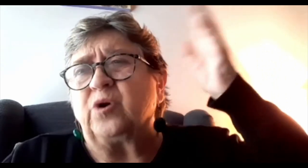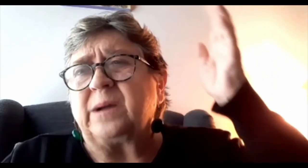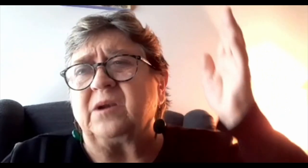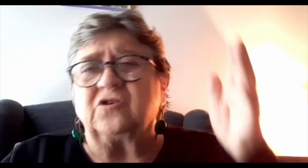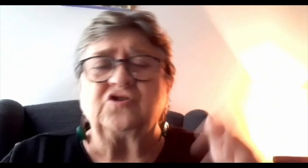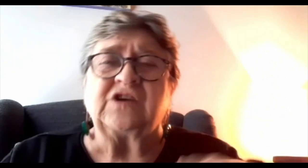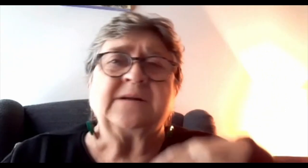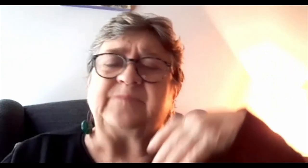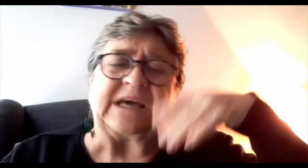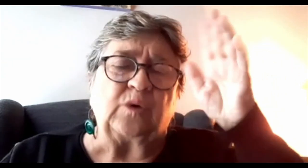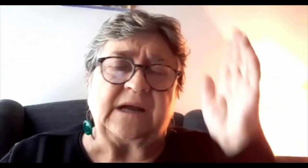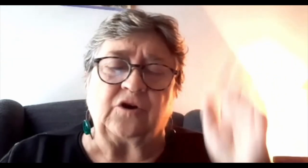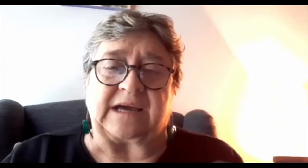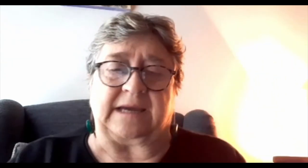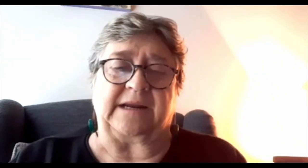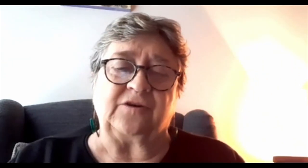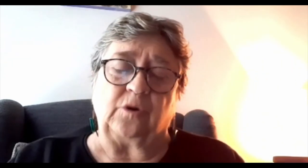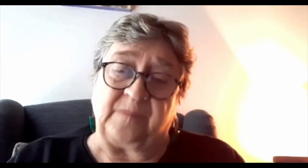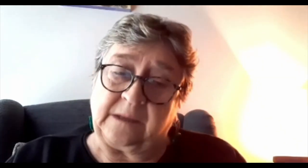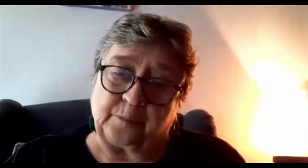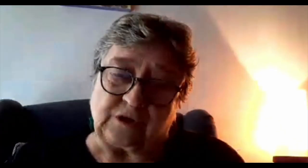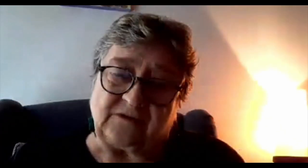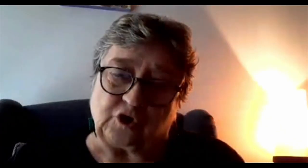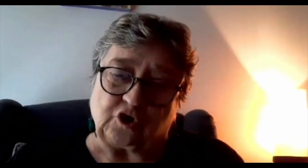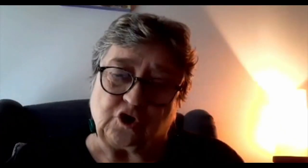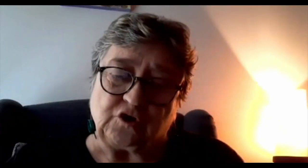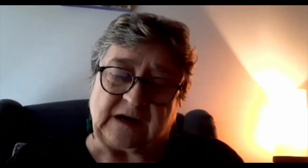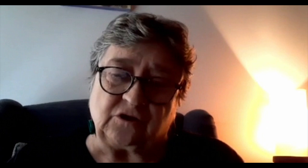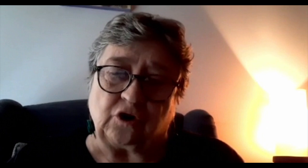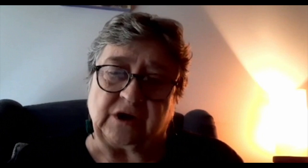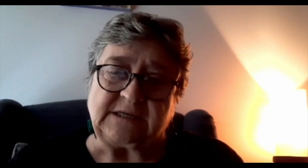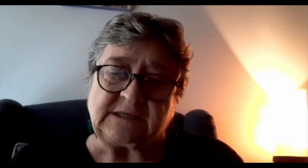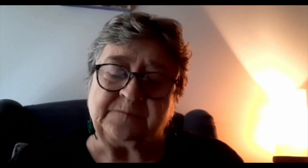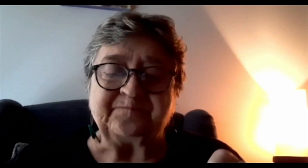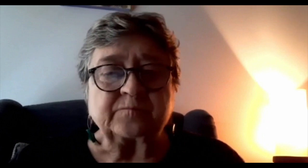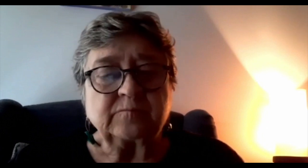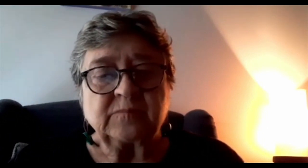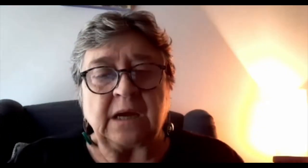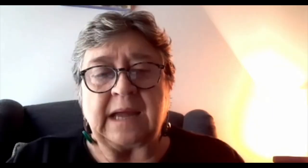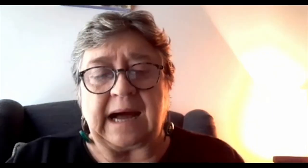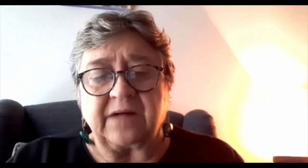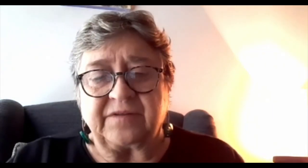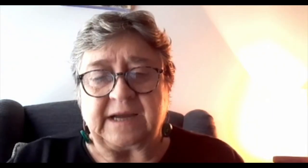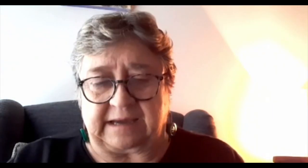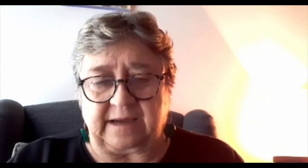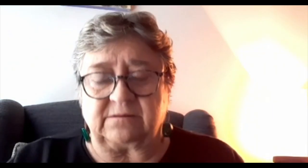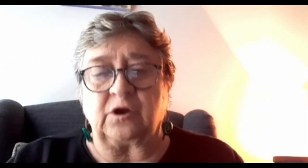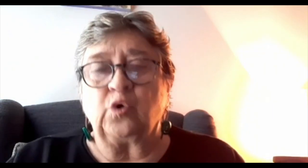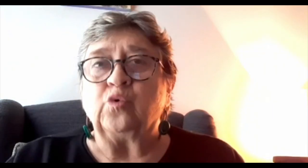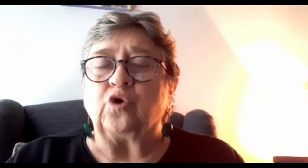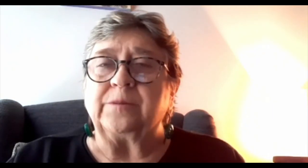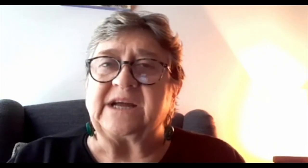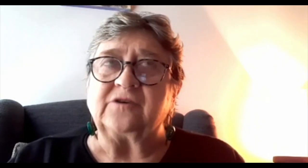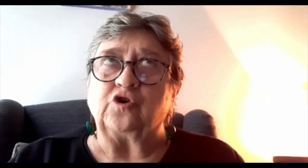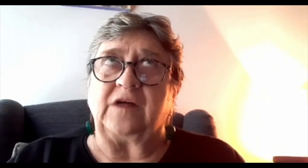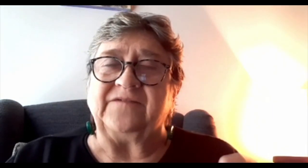hay pueblos, que cuenten lo que quieran, ¿no? Por tanto, esos dos factores hacen que